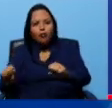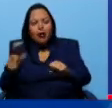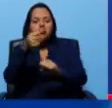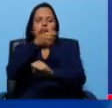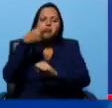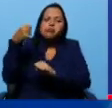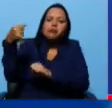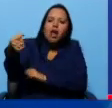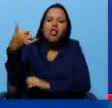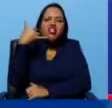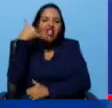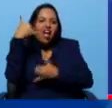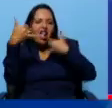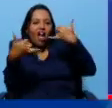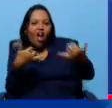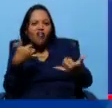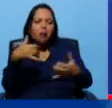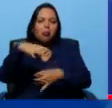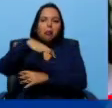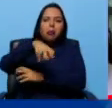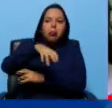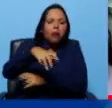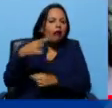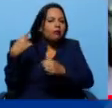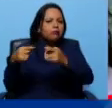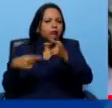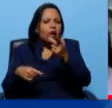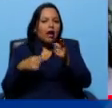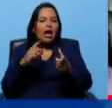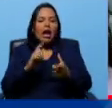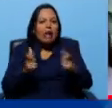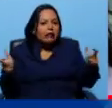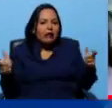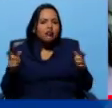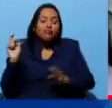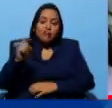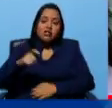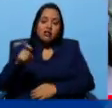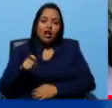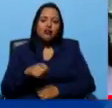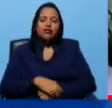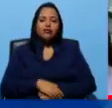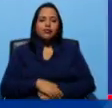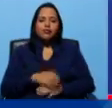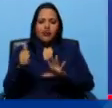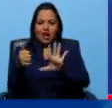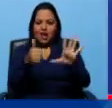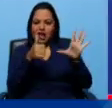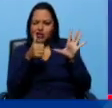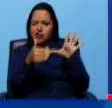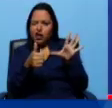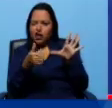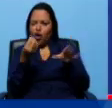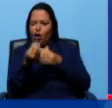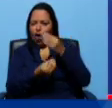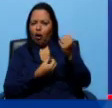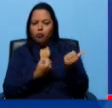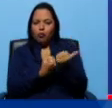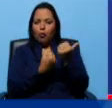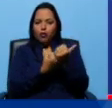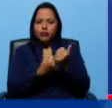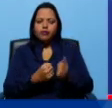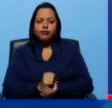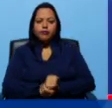blancas, telefónicas y en general necesario. En sexto lugar,